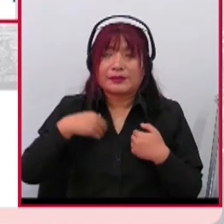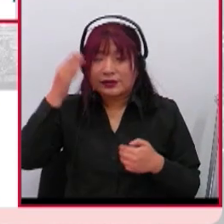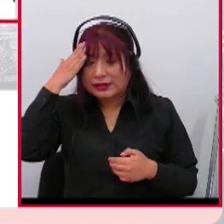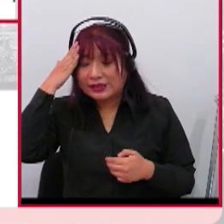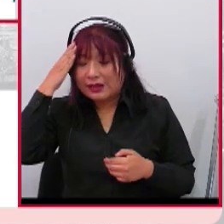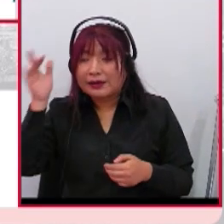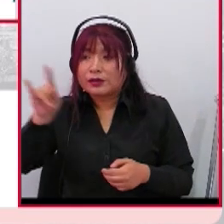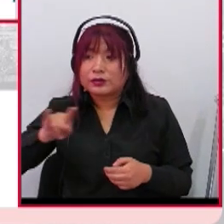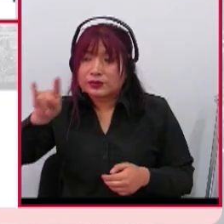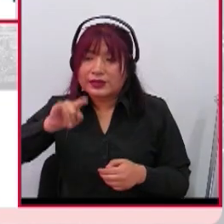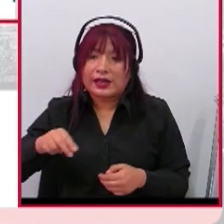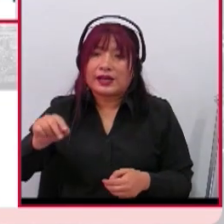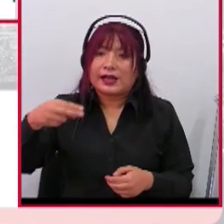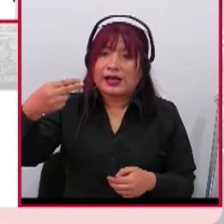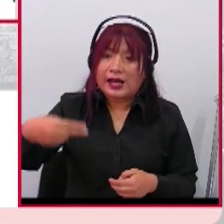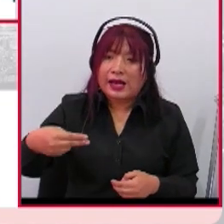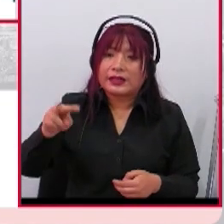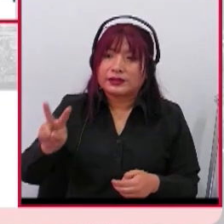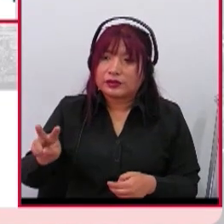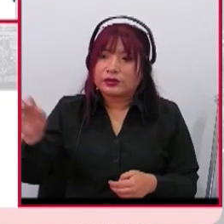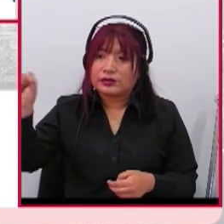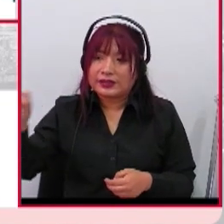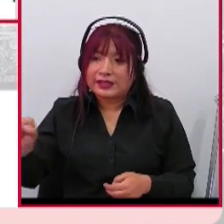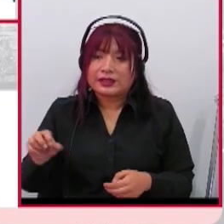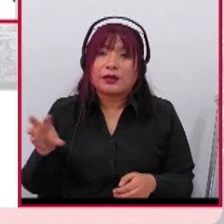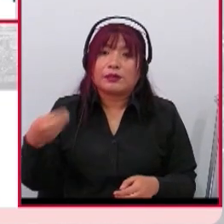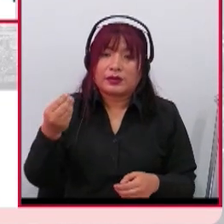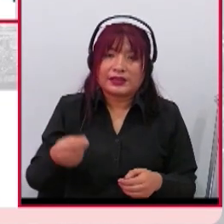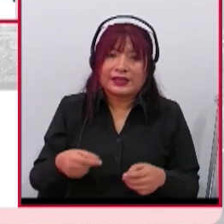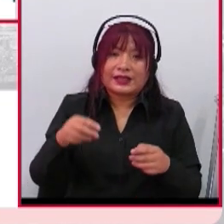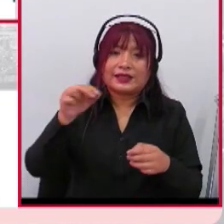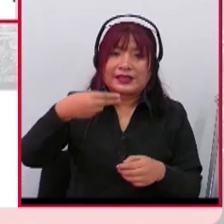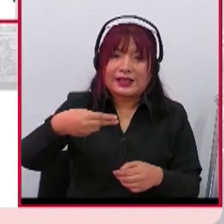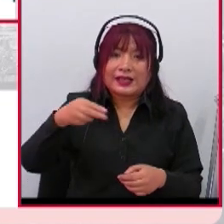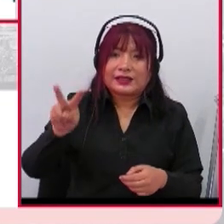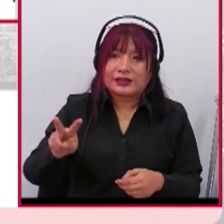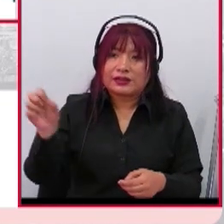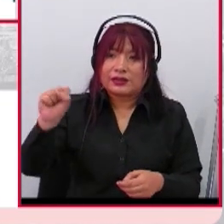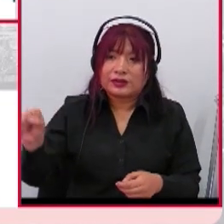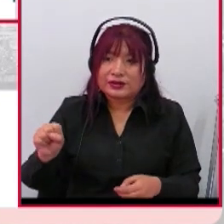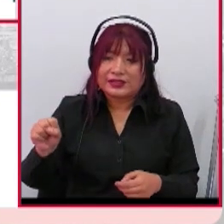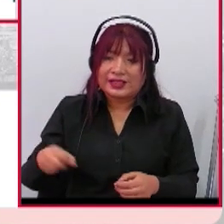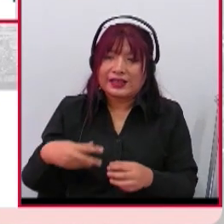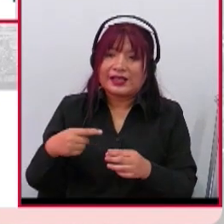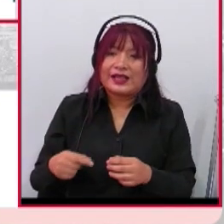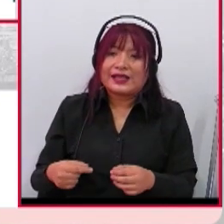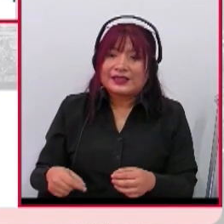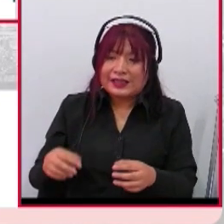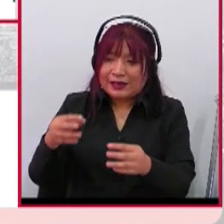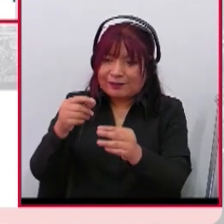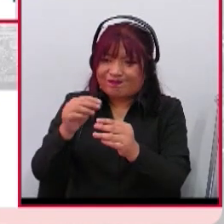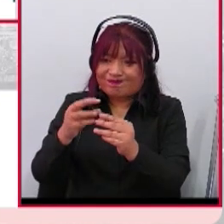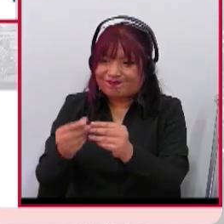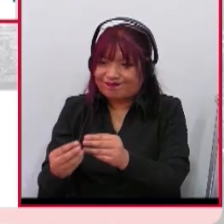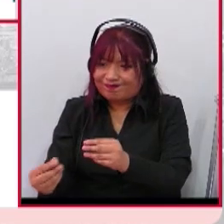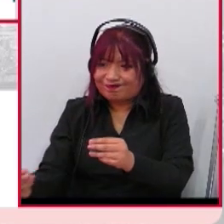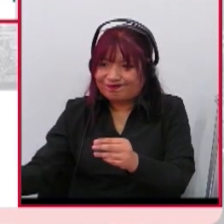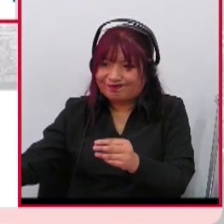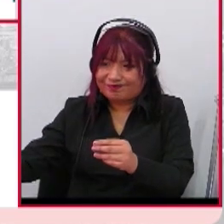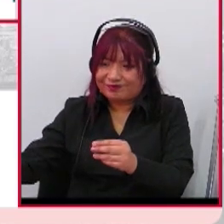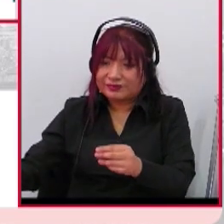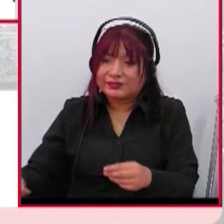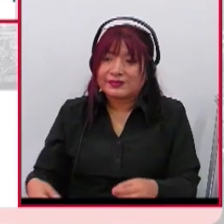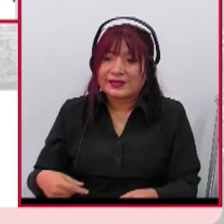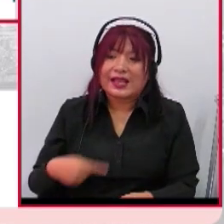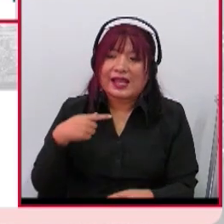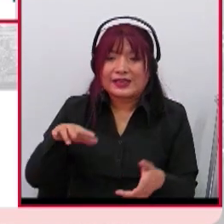cuando tú tienes fugas de H2S te genera inestabilidad, y las inestabilidades son pérdidas. Entonces no puedes hacer